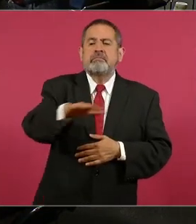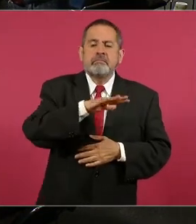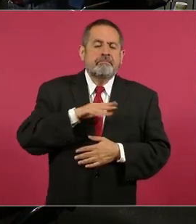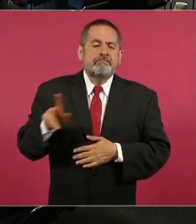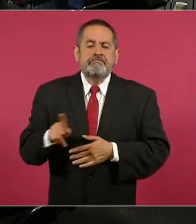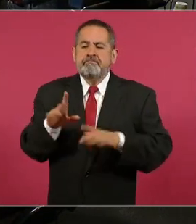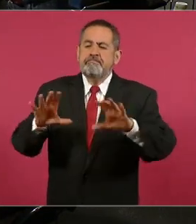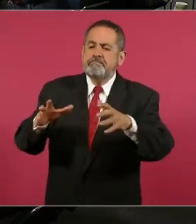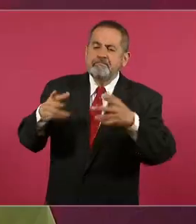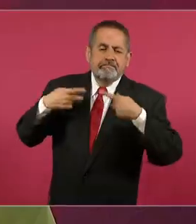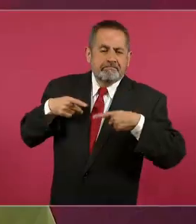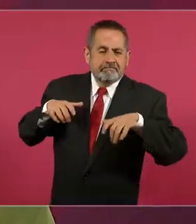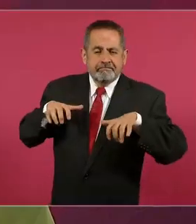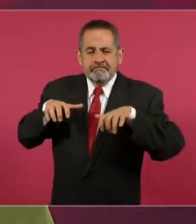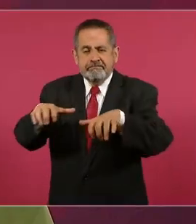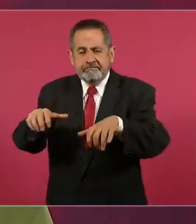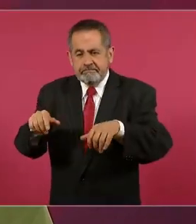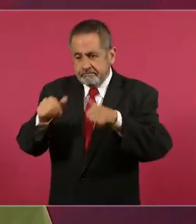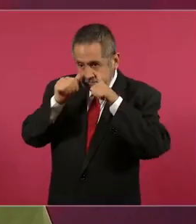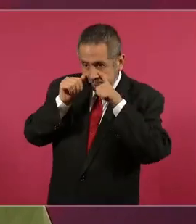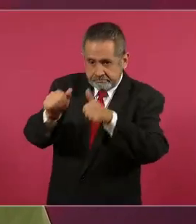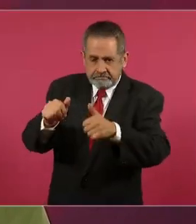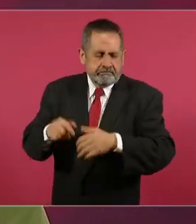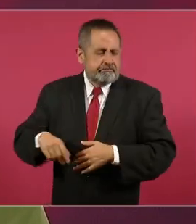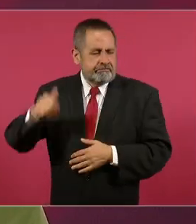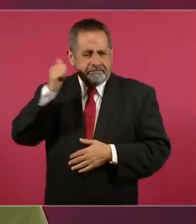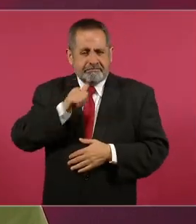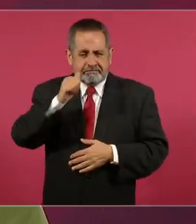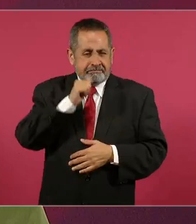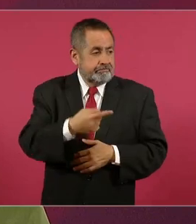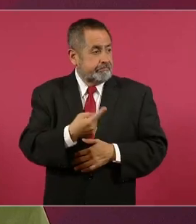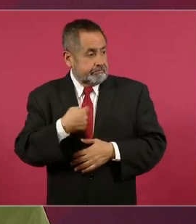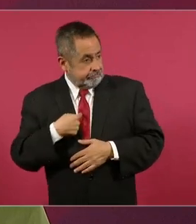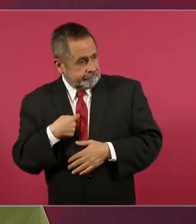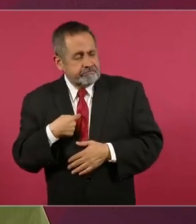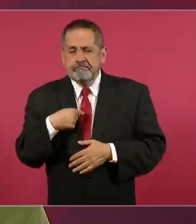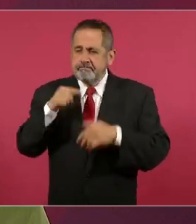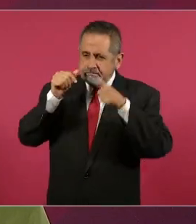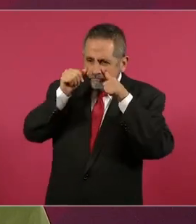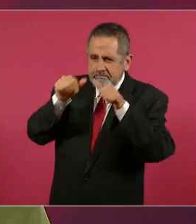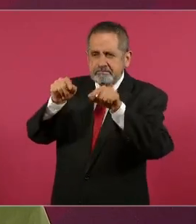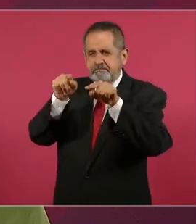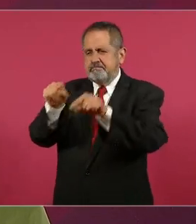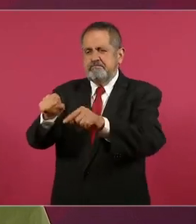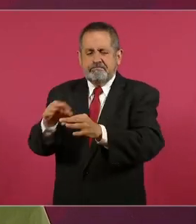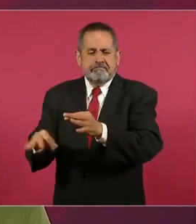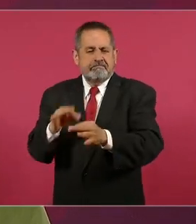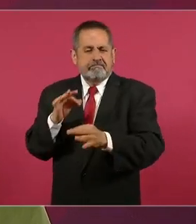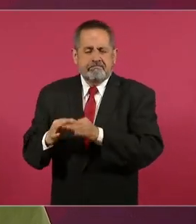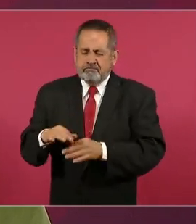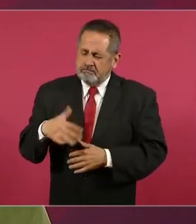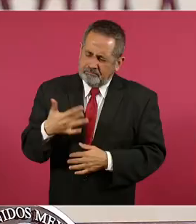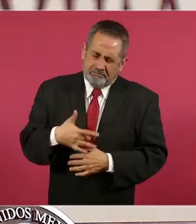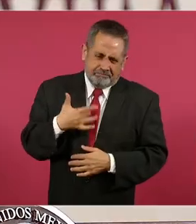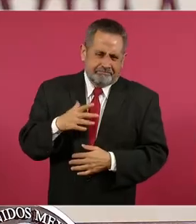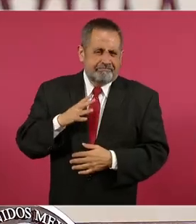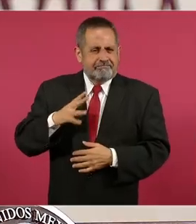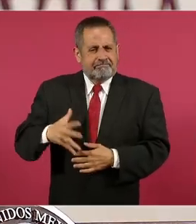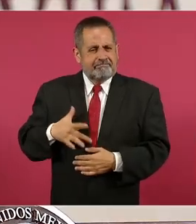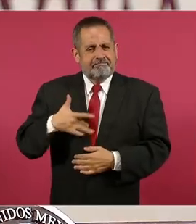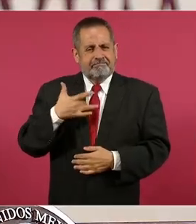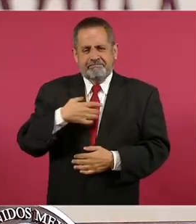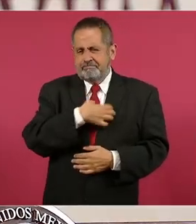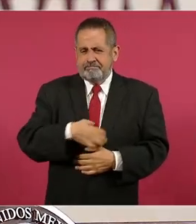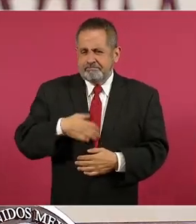y pues siempre, como en todas las misiones que cumplimos, es mucho, muy grato